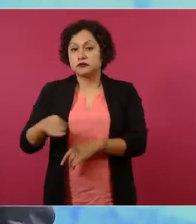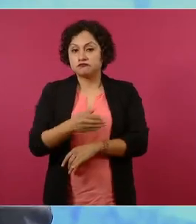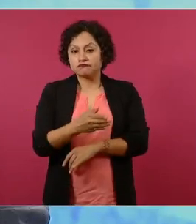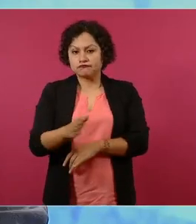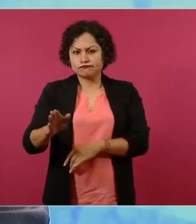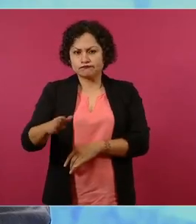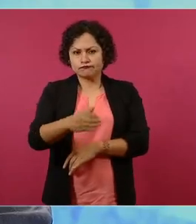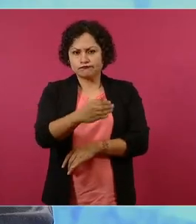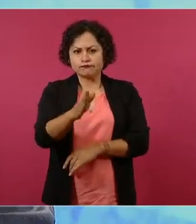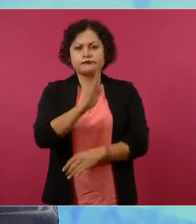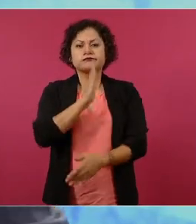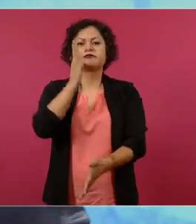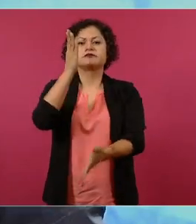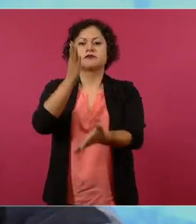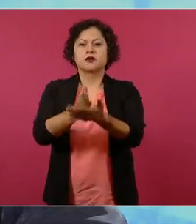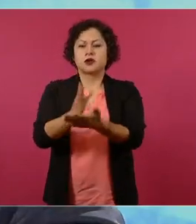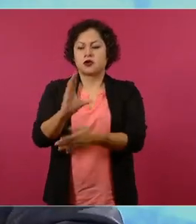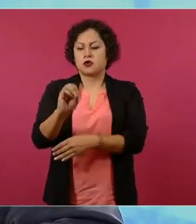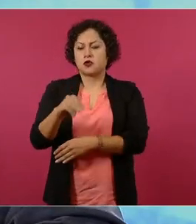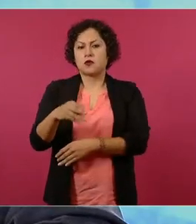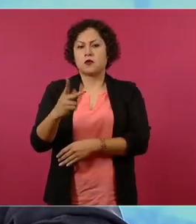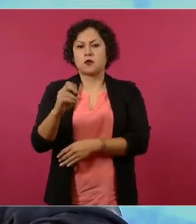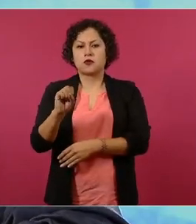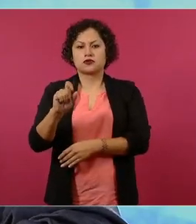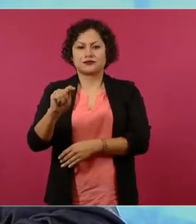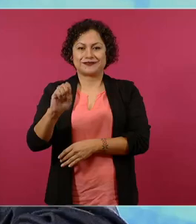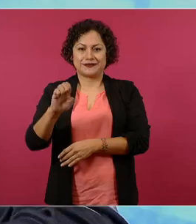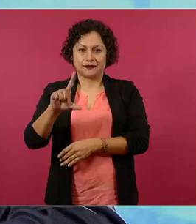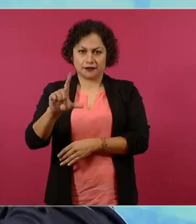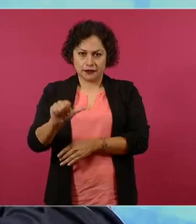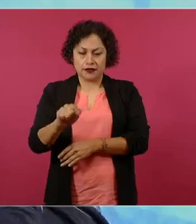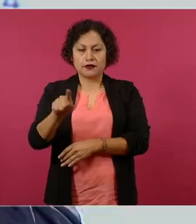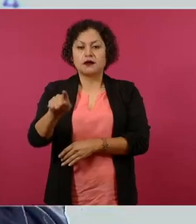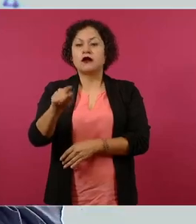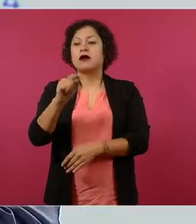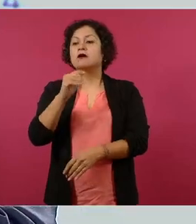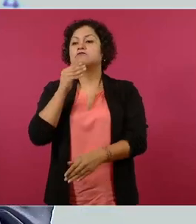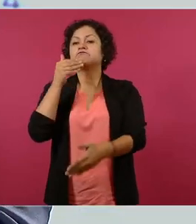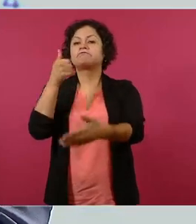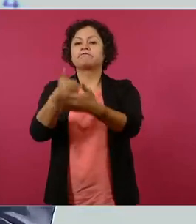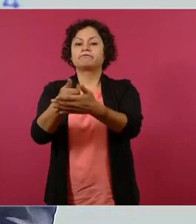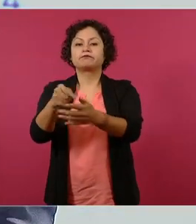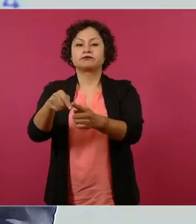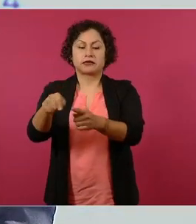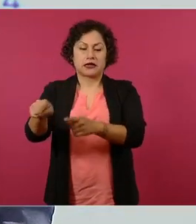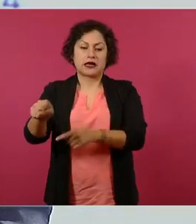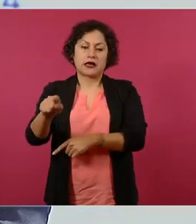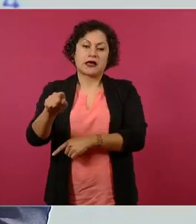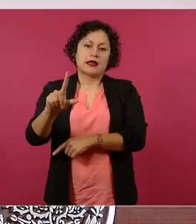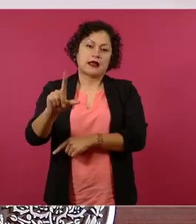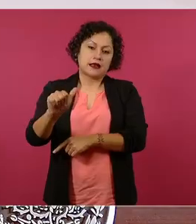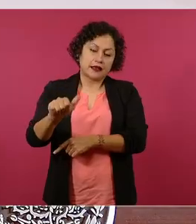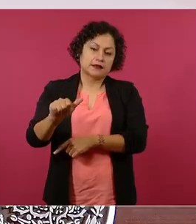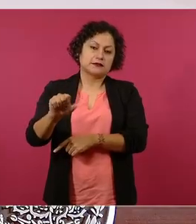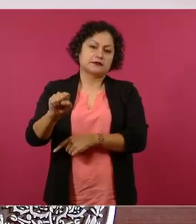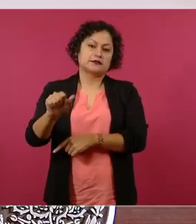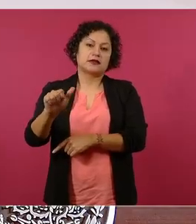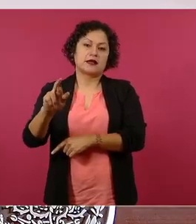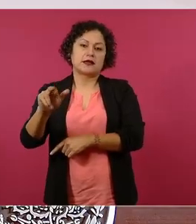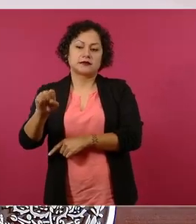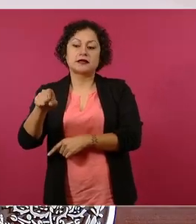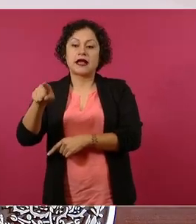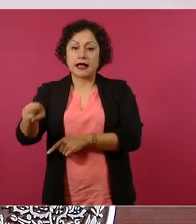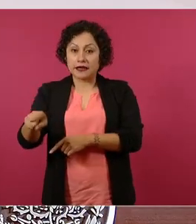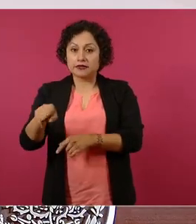continuar su camino hacia hacia Compostela y y terminando en las varas en donde también ya se está terminando una autopista